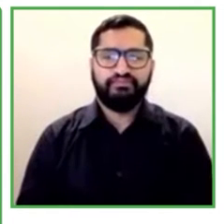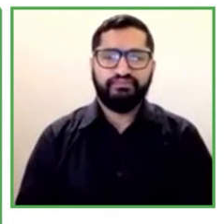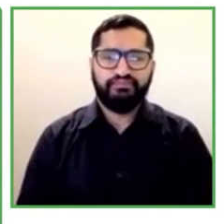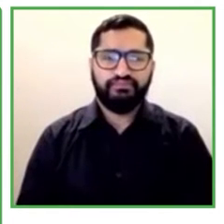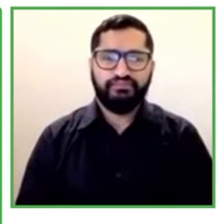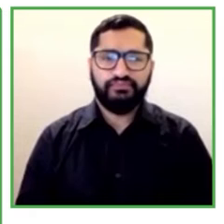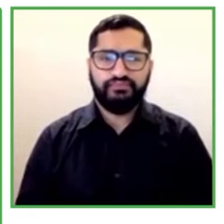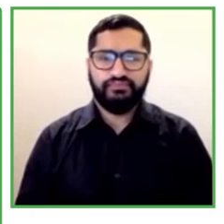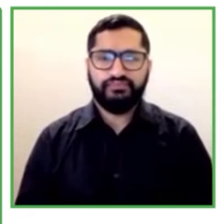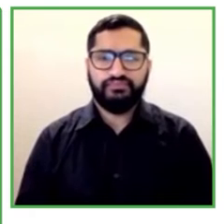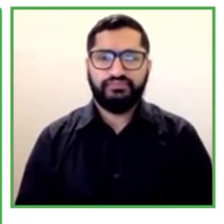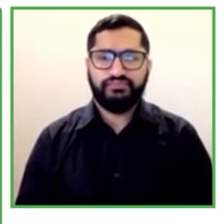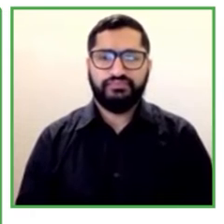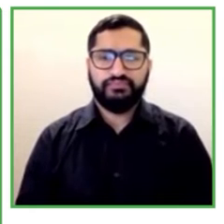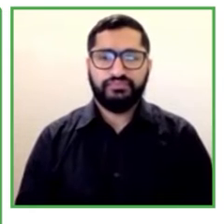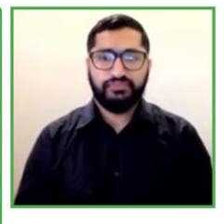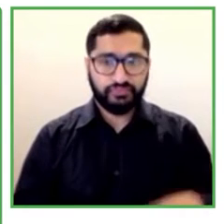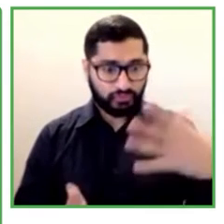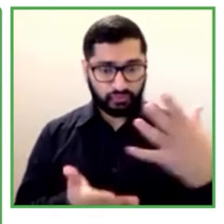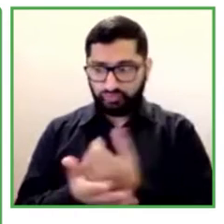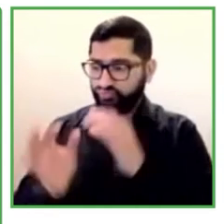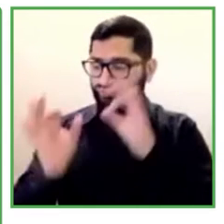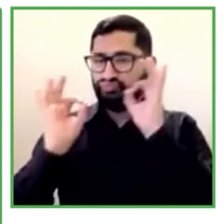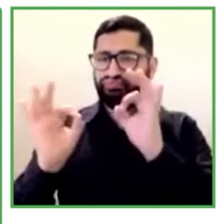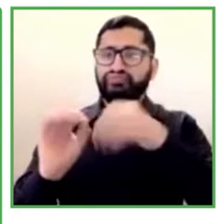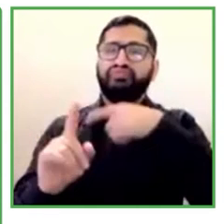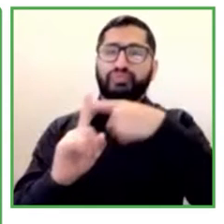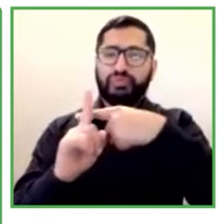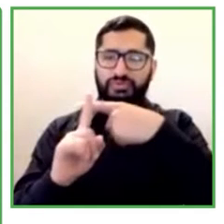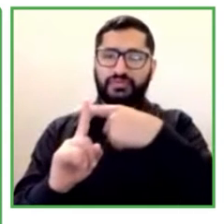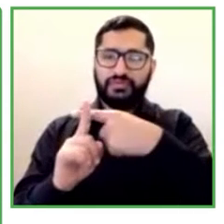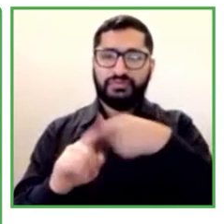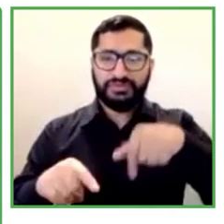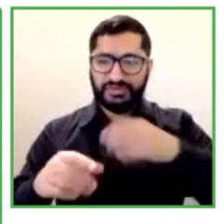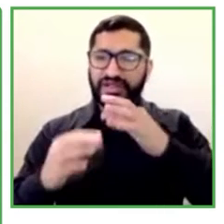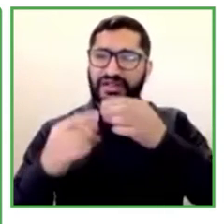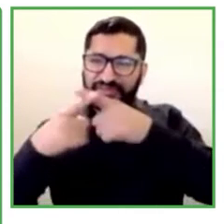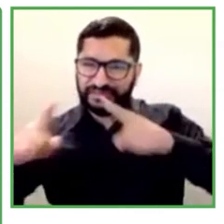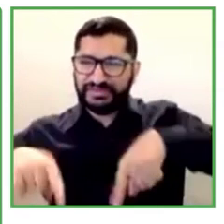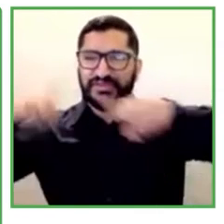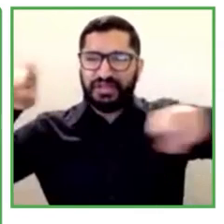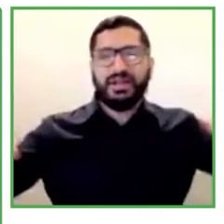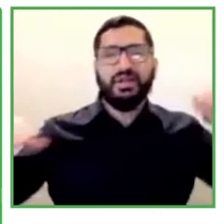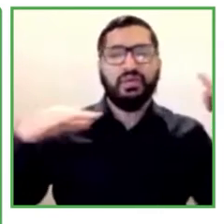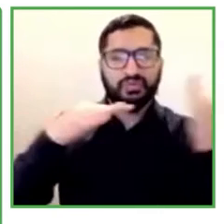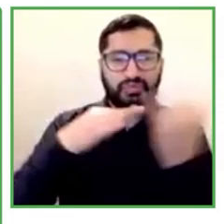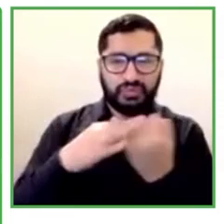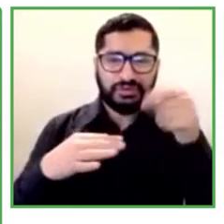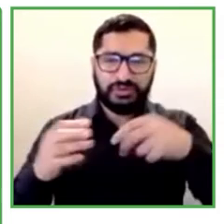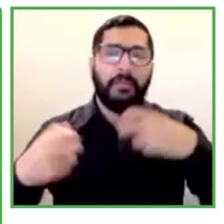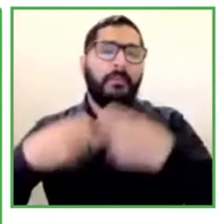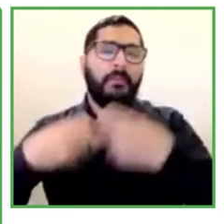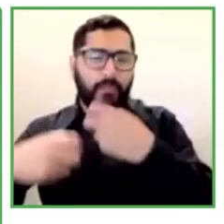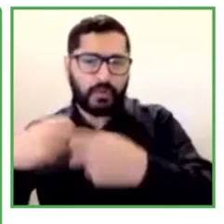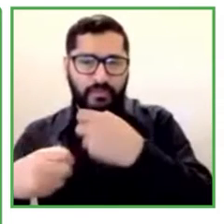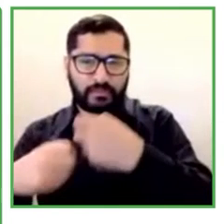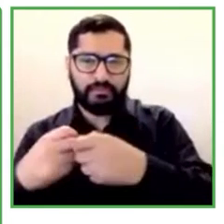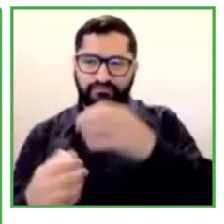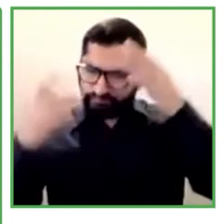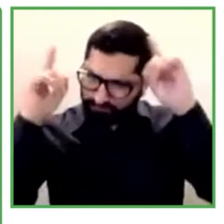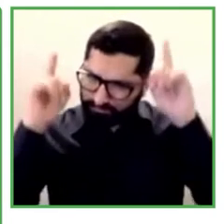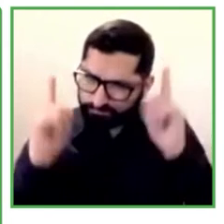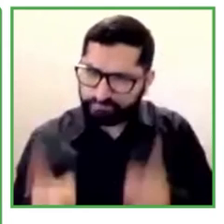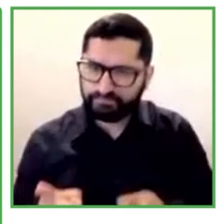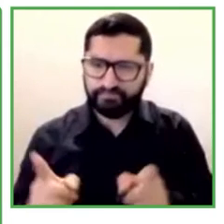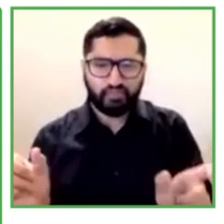Por esto, debido a la diversidad y la inclusión. Esta problemática debería ser manejada como una problemática de